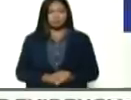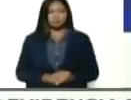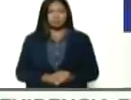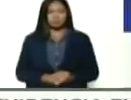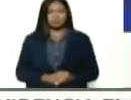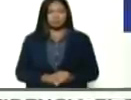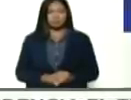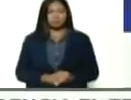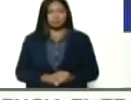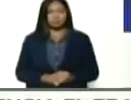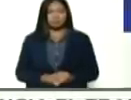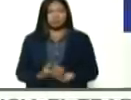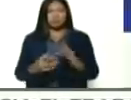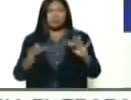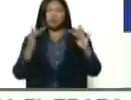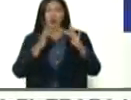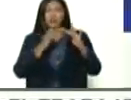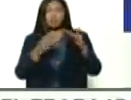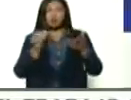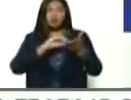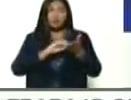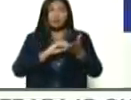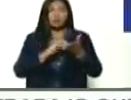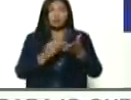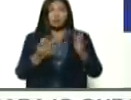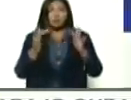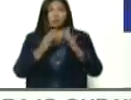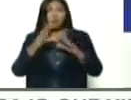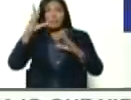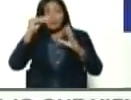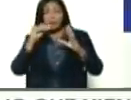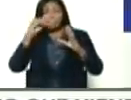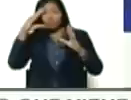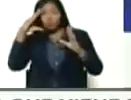reconecta lo apagas lo prende y lo recolecta